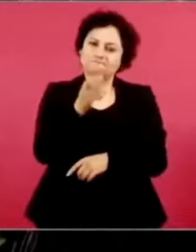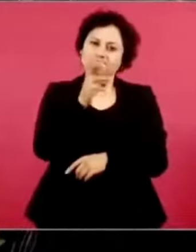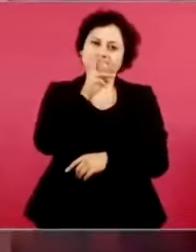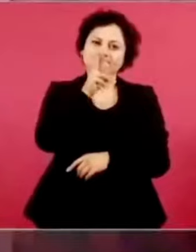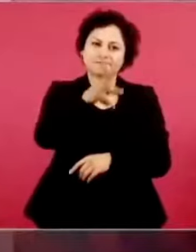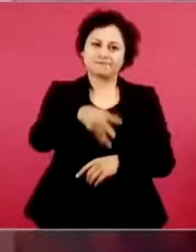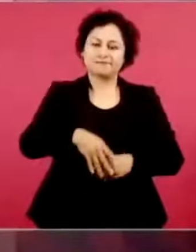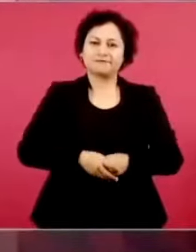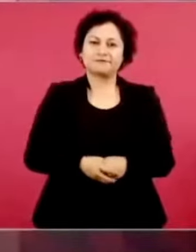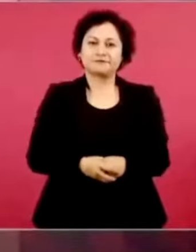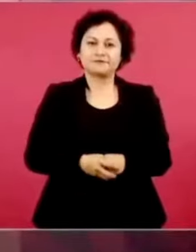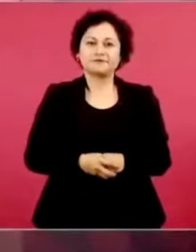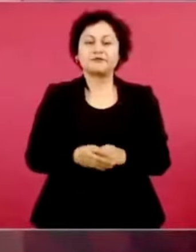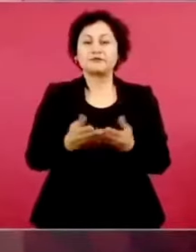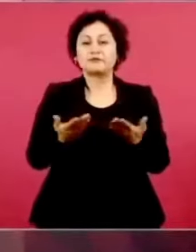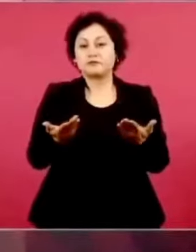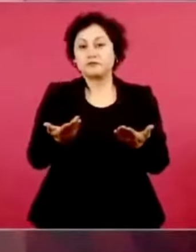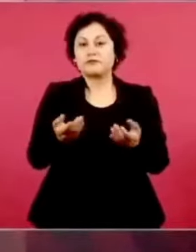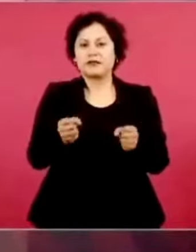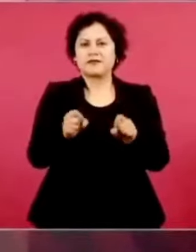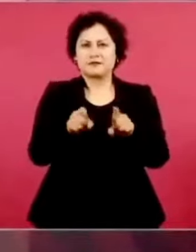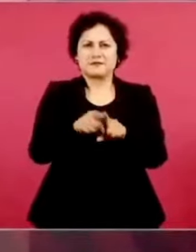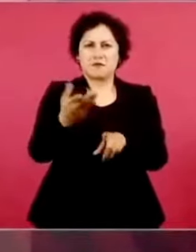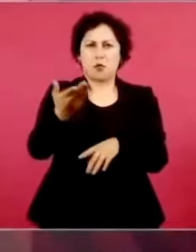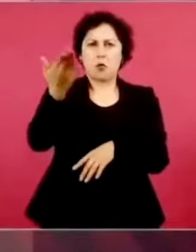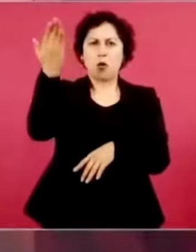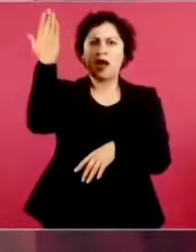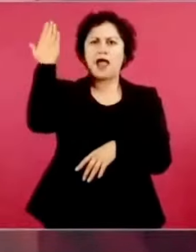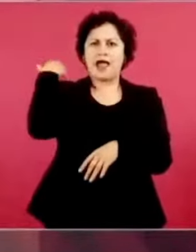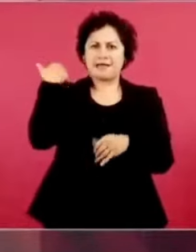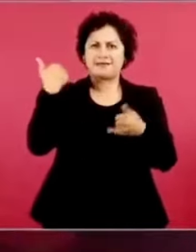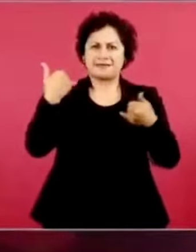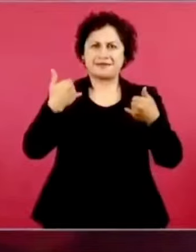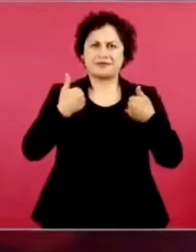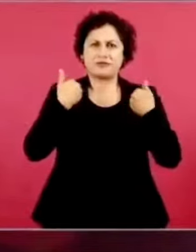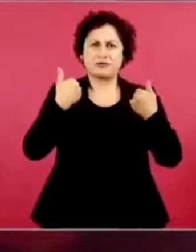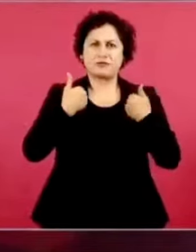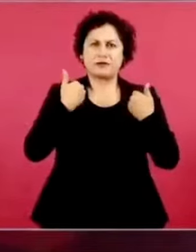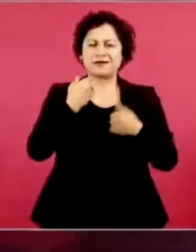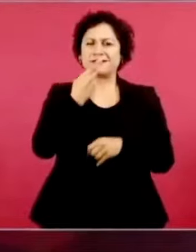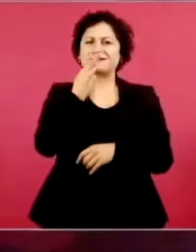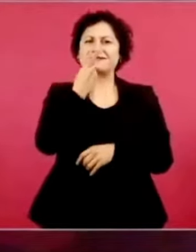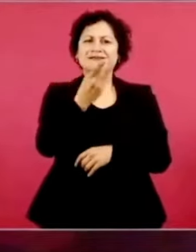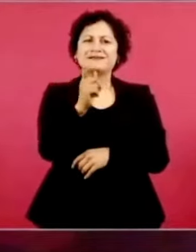también se decía antes en la juventud, no agüitarse.